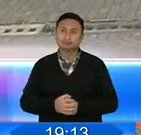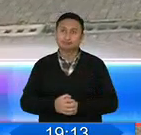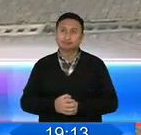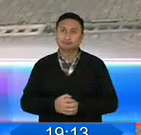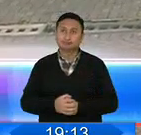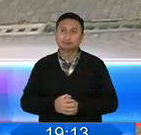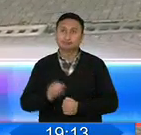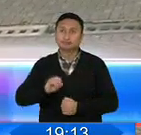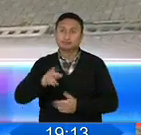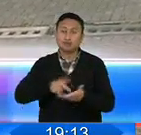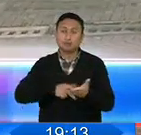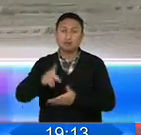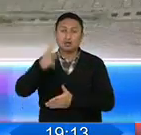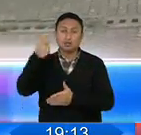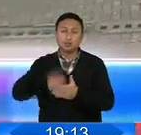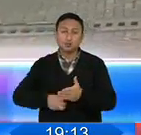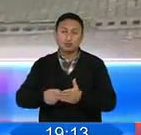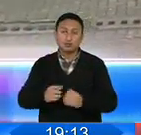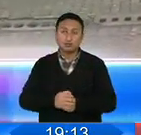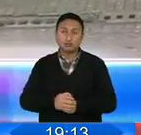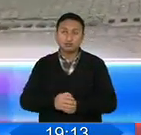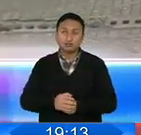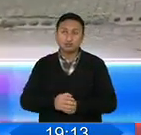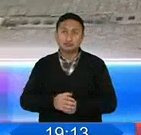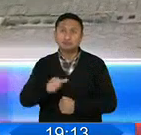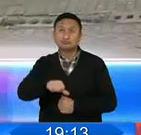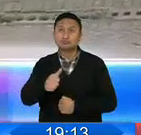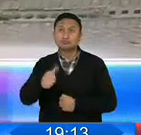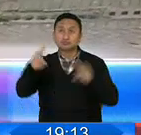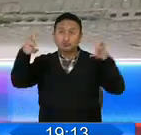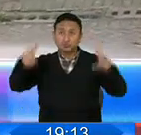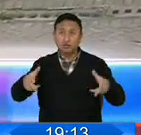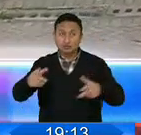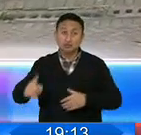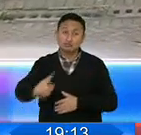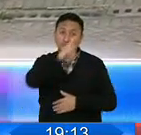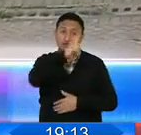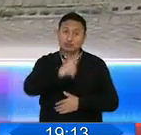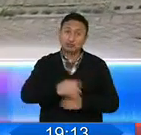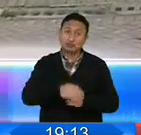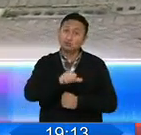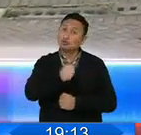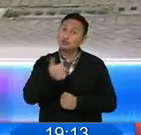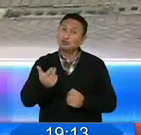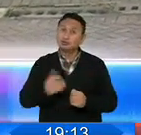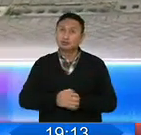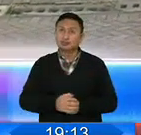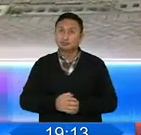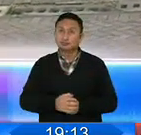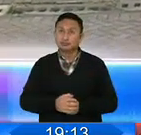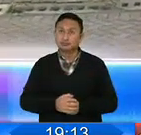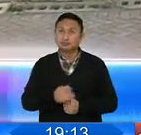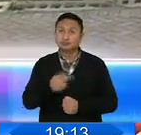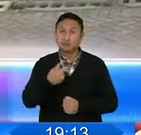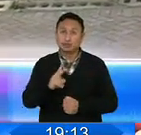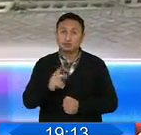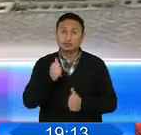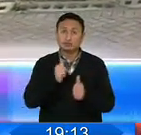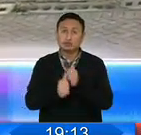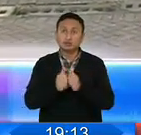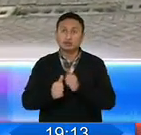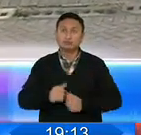pagar la multa y me iría a una cancha que queda arriba por San Vicente de la Florida. Allá también realizamos actividad